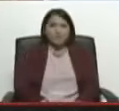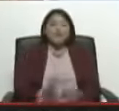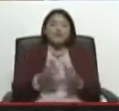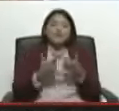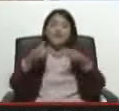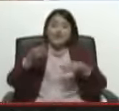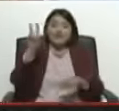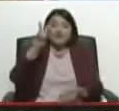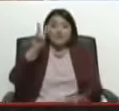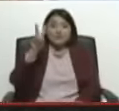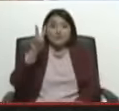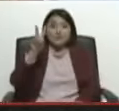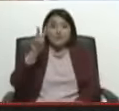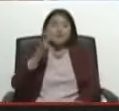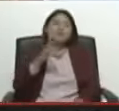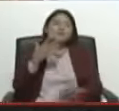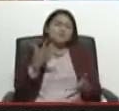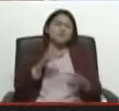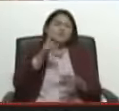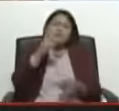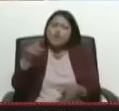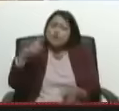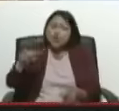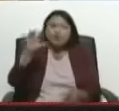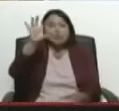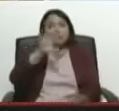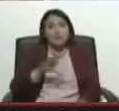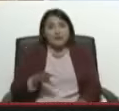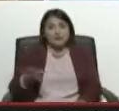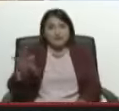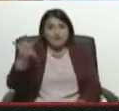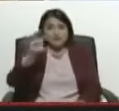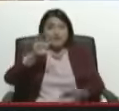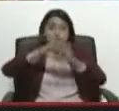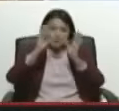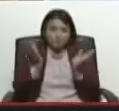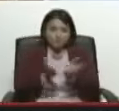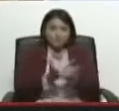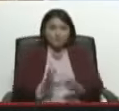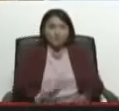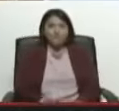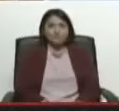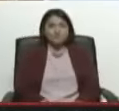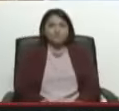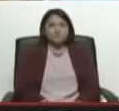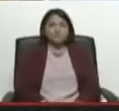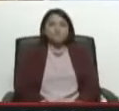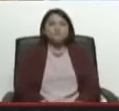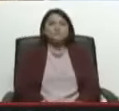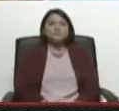Venezuela y en la mayoría de los países del mundo. Pero el registro